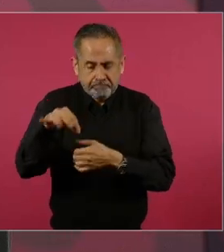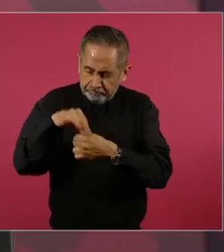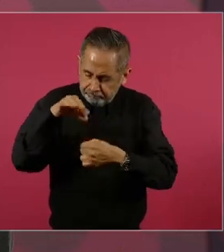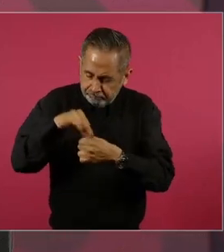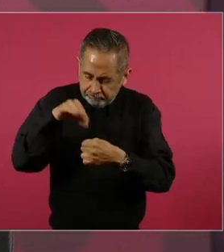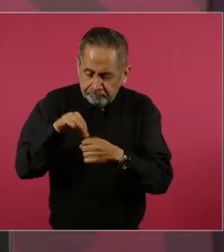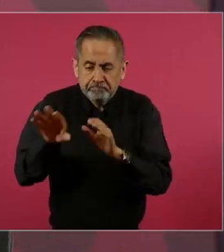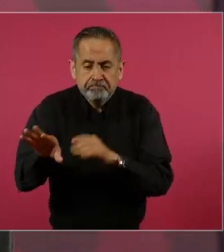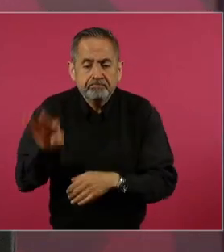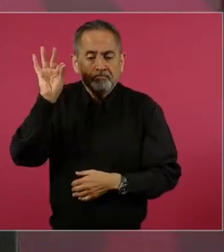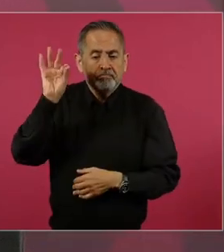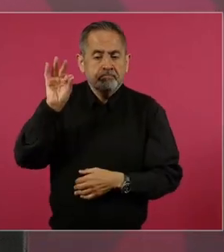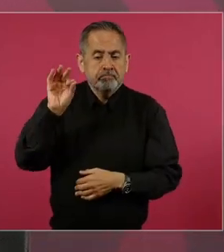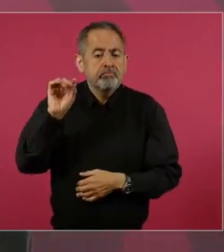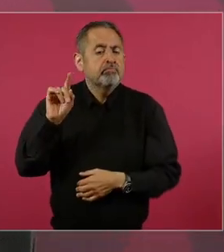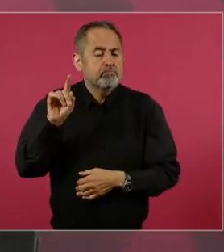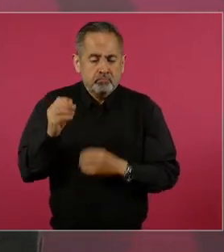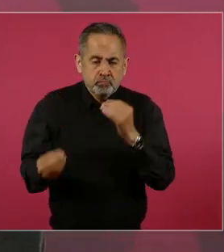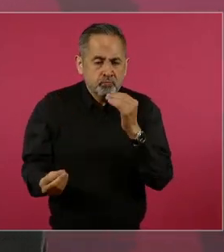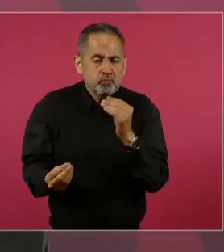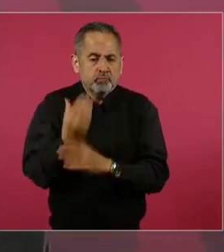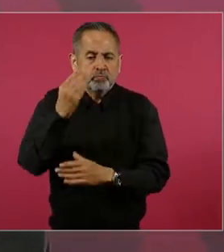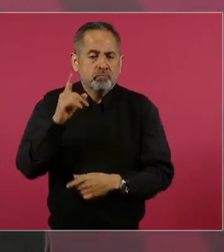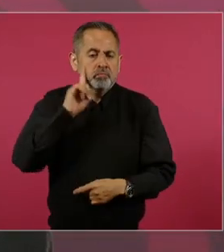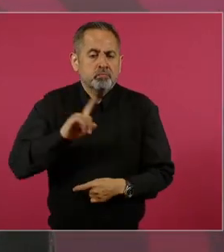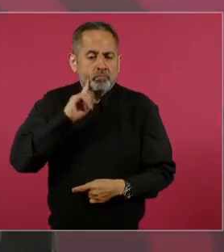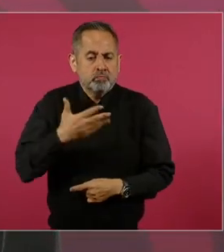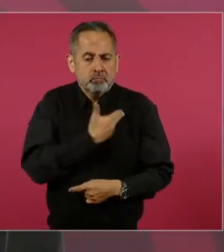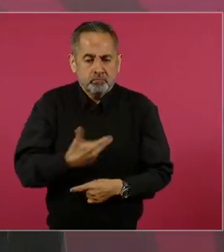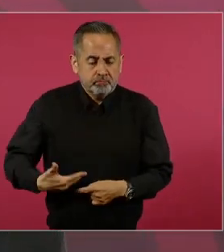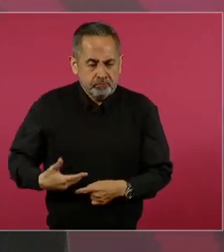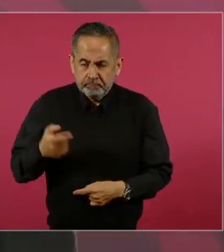el que tengamos una presidenta